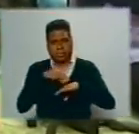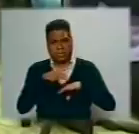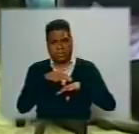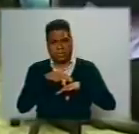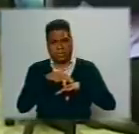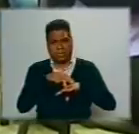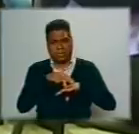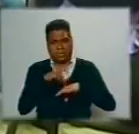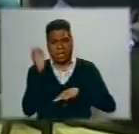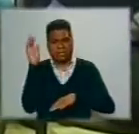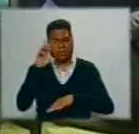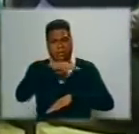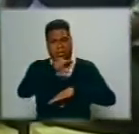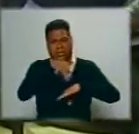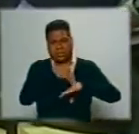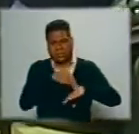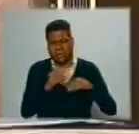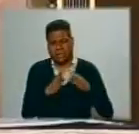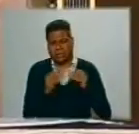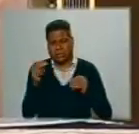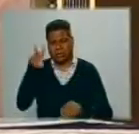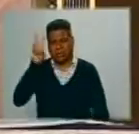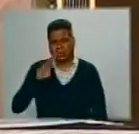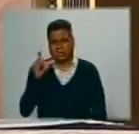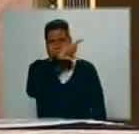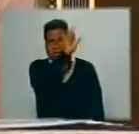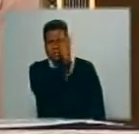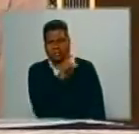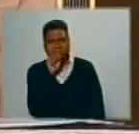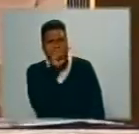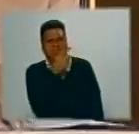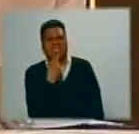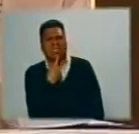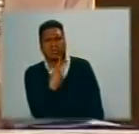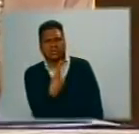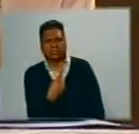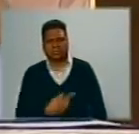derechos legítimos y soberanos de Venezuela sobre el territorio Esequibo.